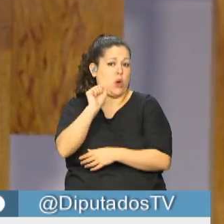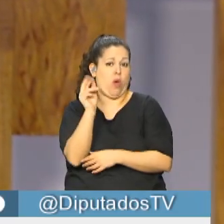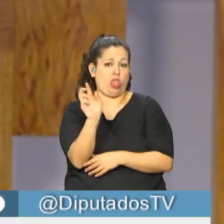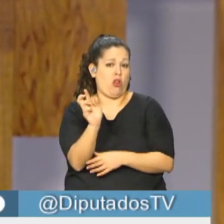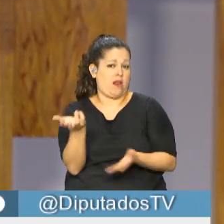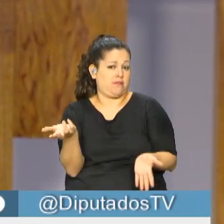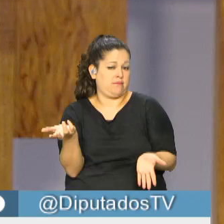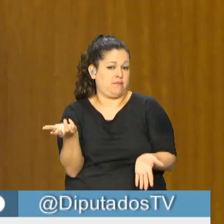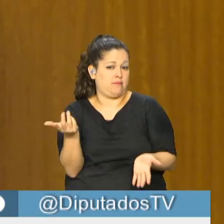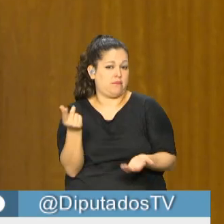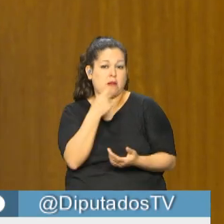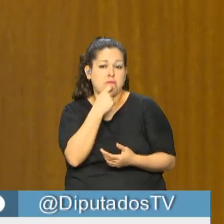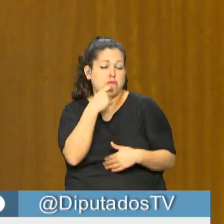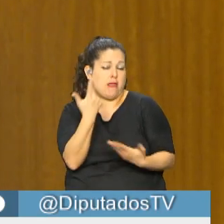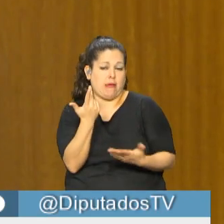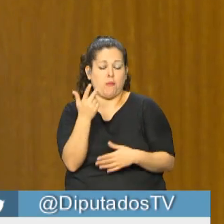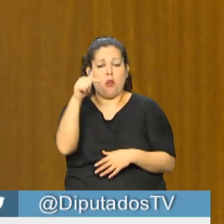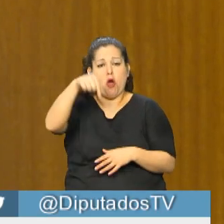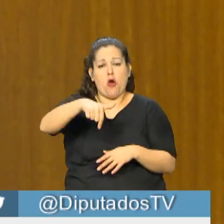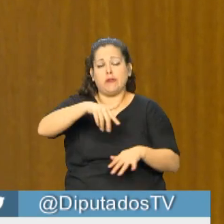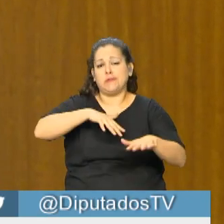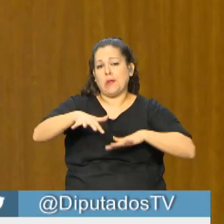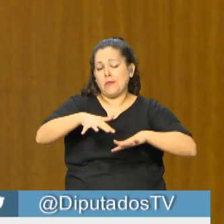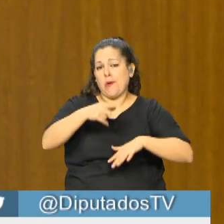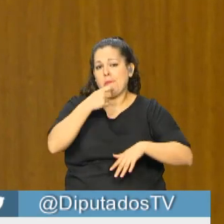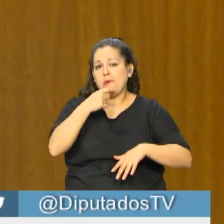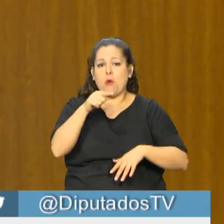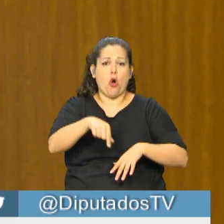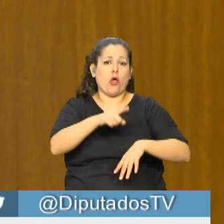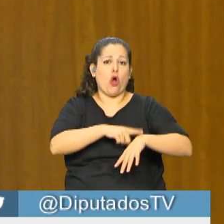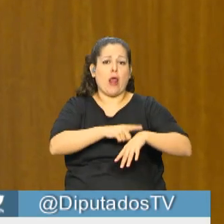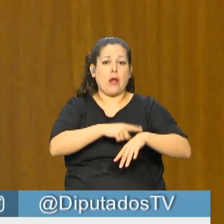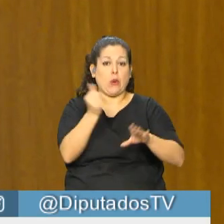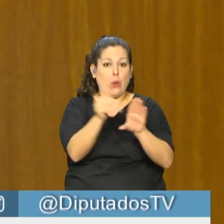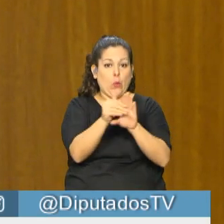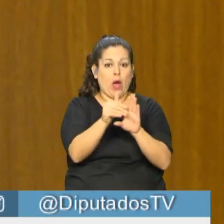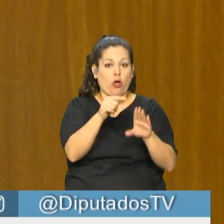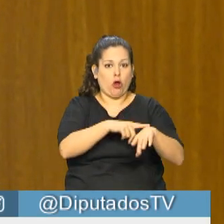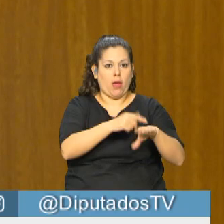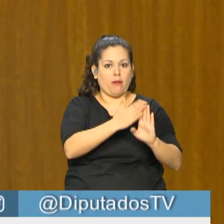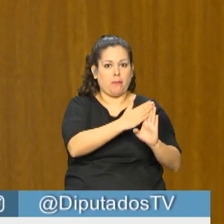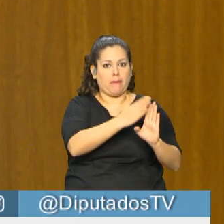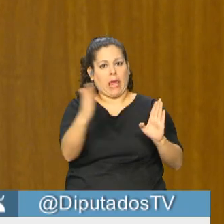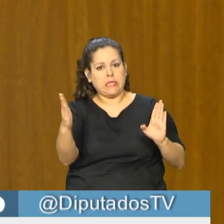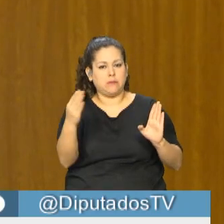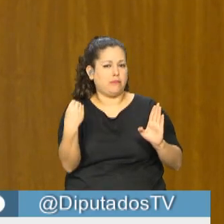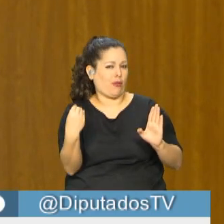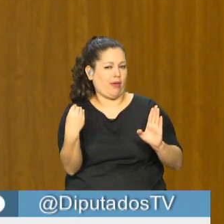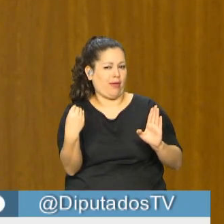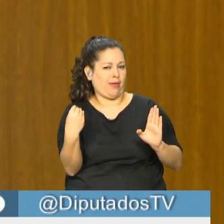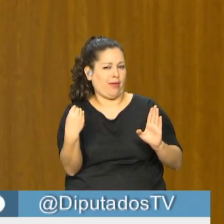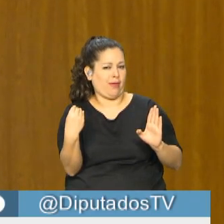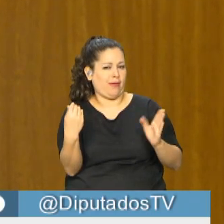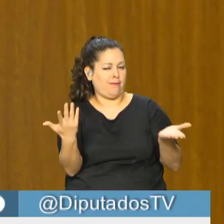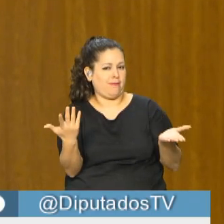lo que ha digo, pasado en esta movida en el cual se resolvió que se extiende el horario bancario, que las personas que tienen depósitos en dólares lo hagan. El 70%